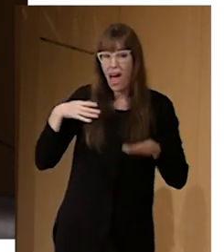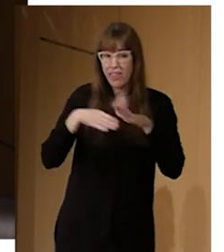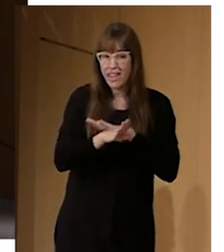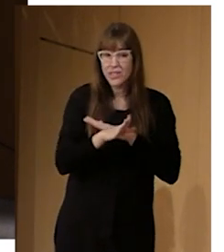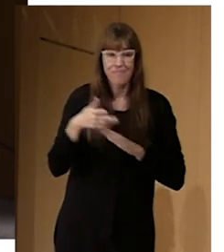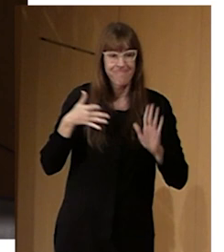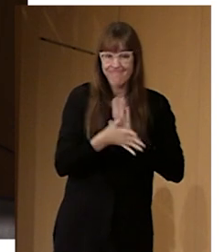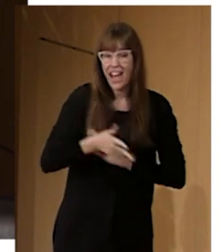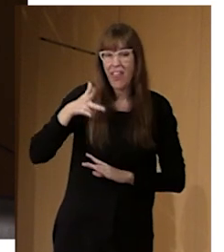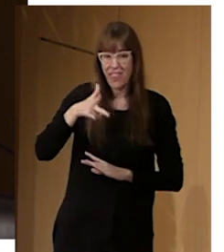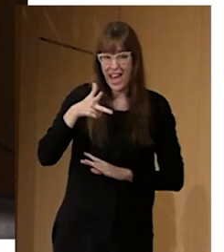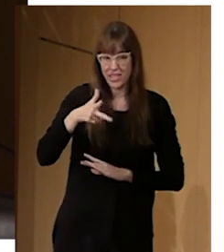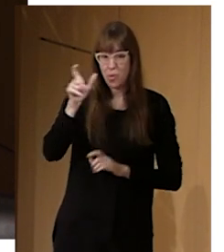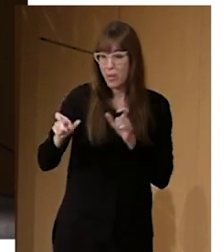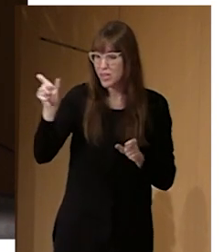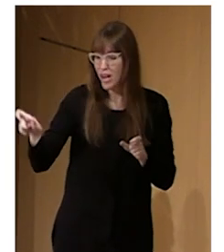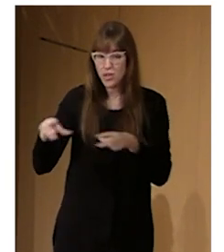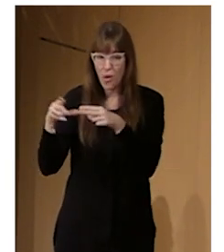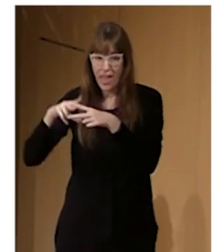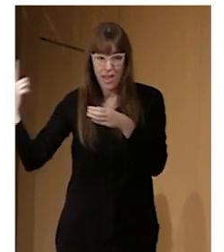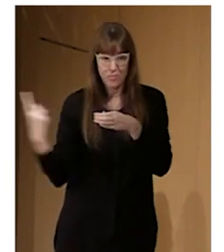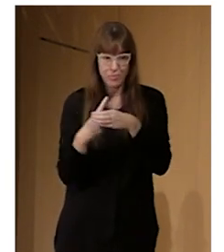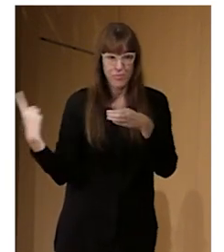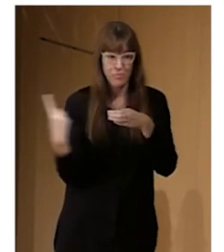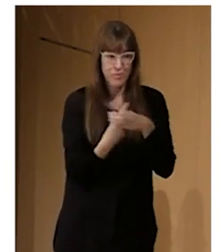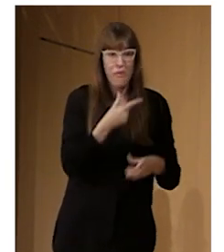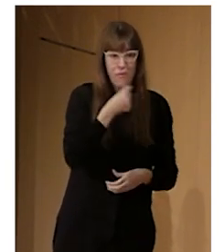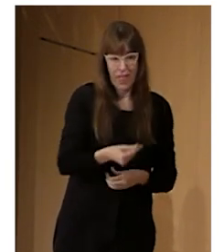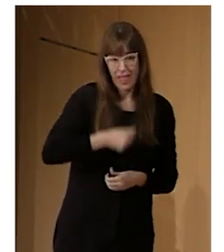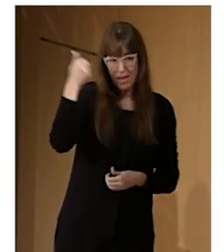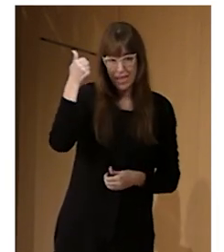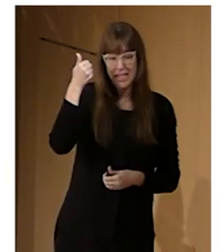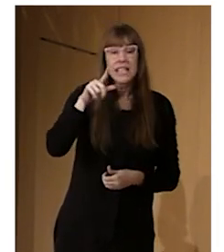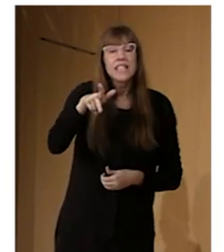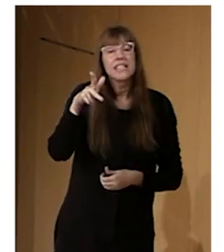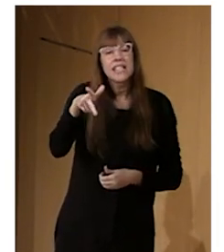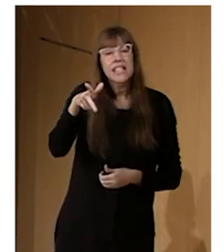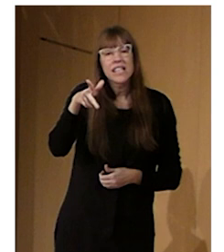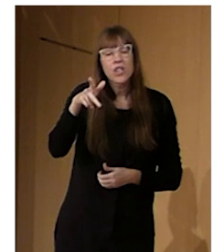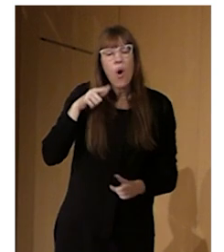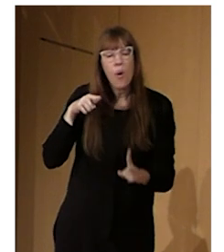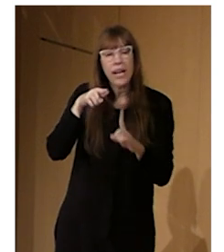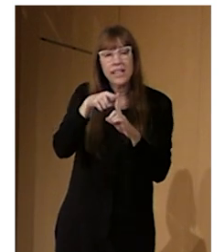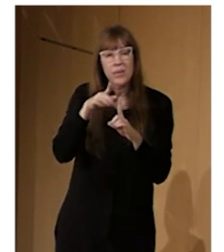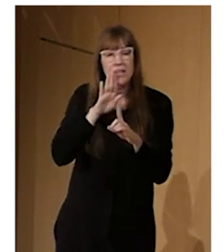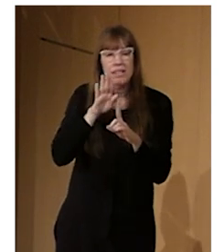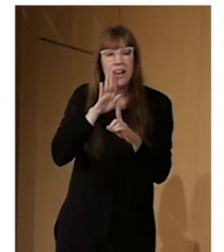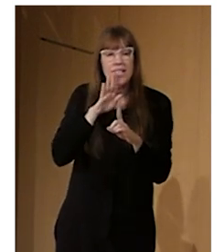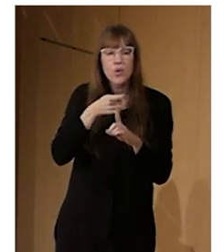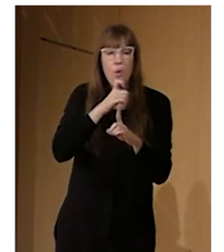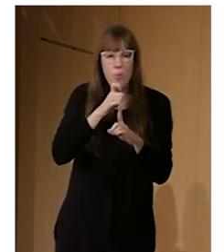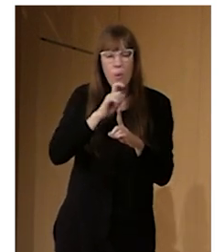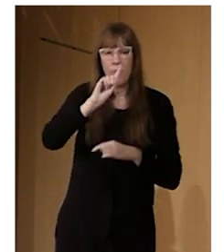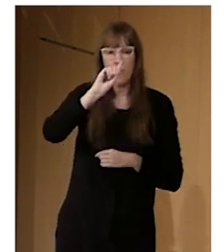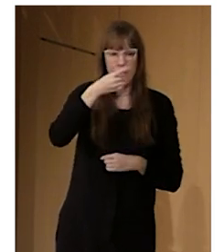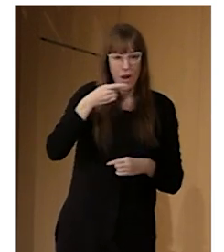inclusión en la sociedad y que para garantizar este este derecho había que trabajar para eliminar barreras eh económicas